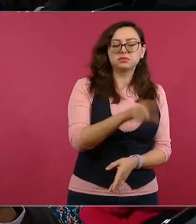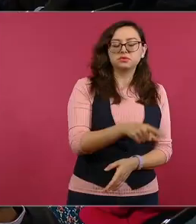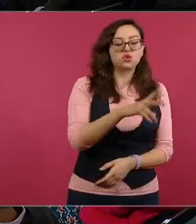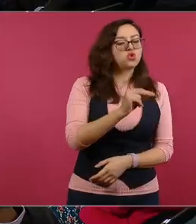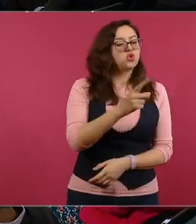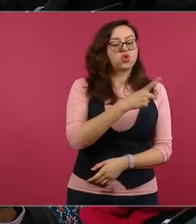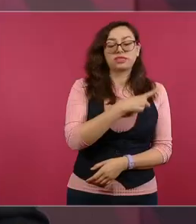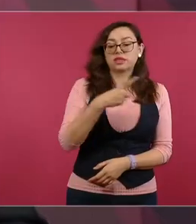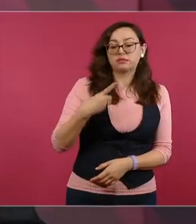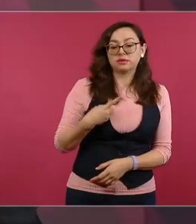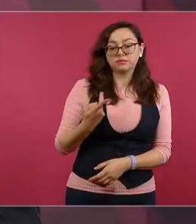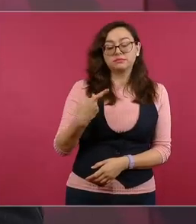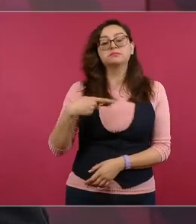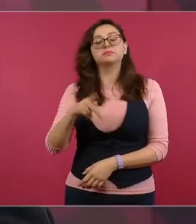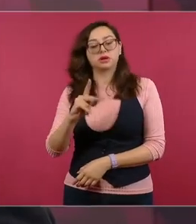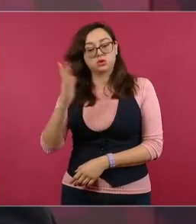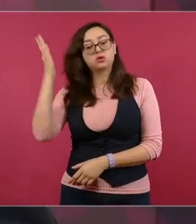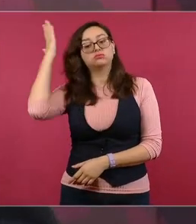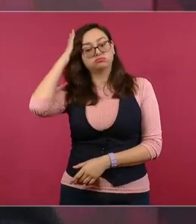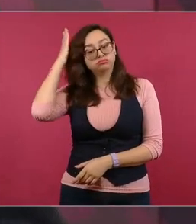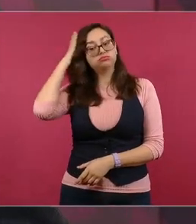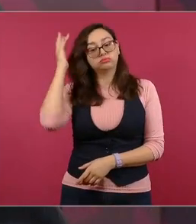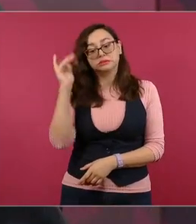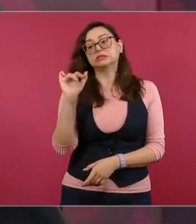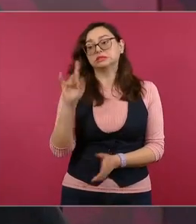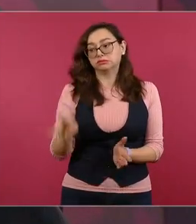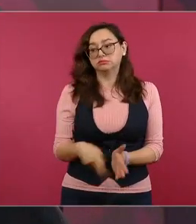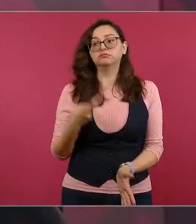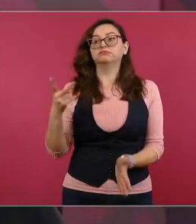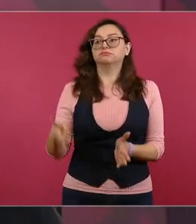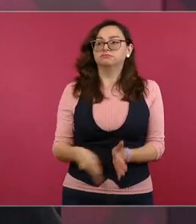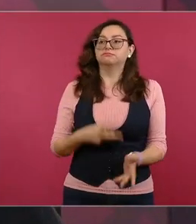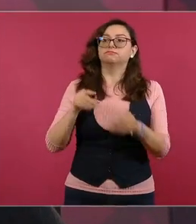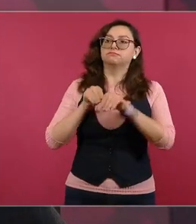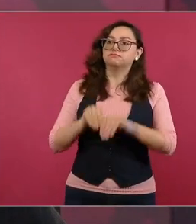es eh hacer